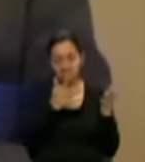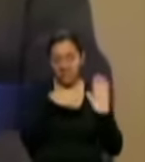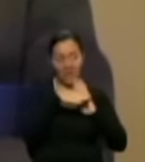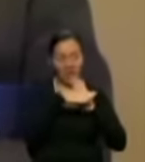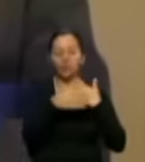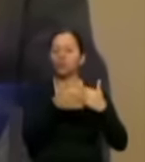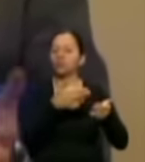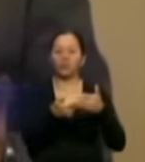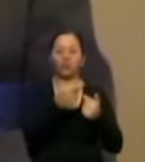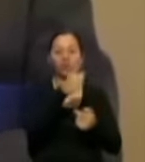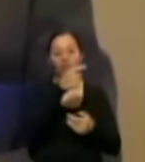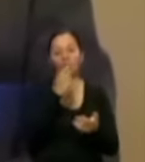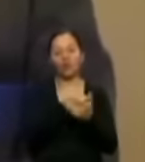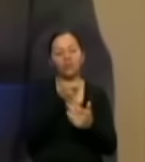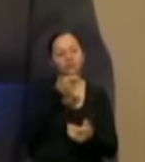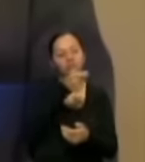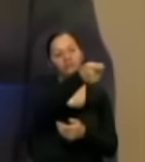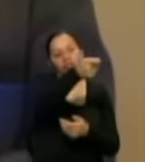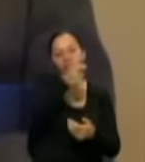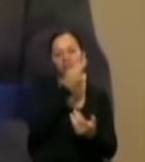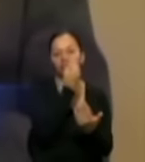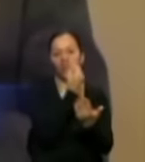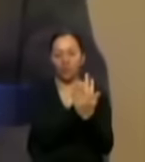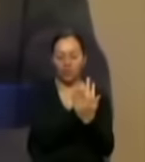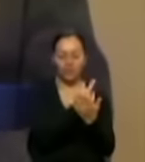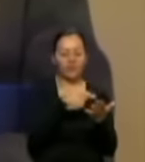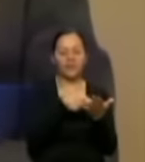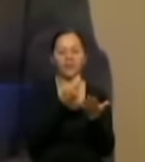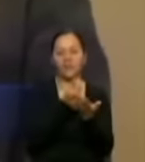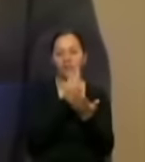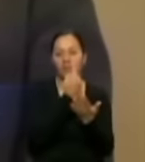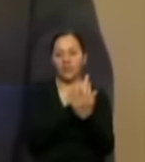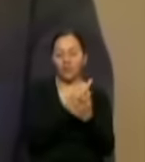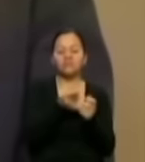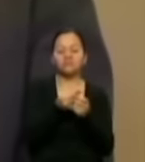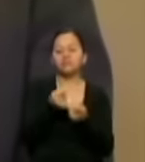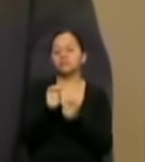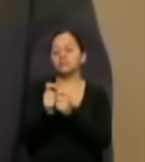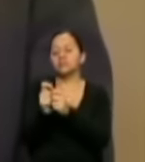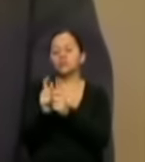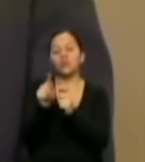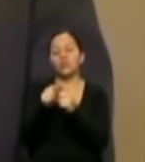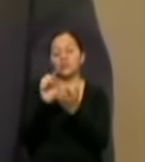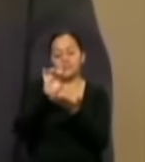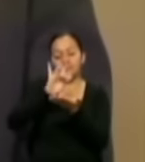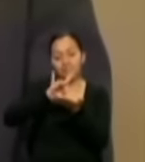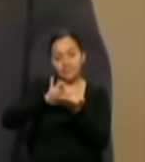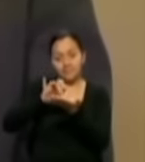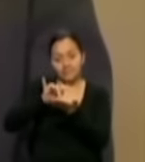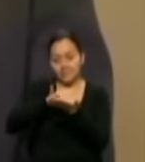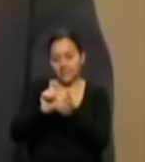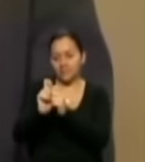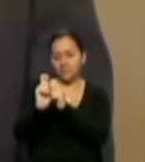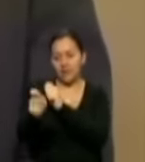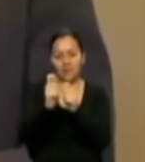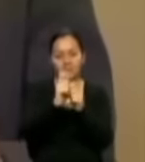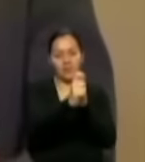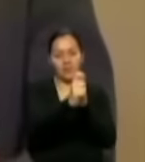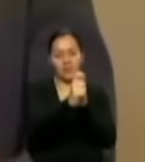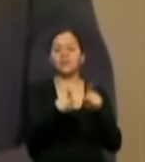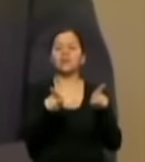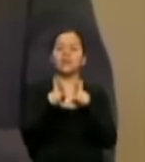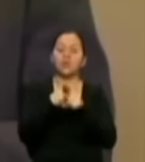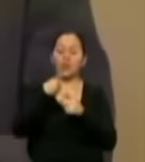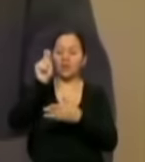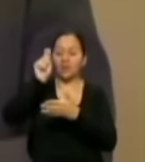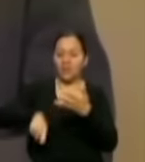las transferencias bancarias, como las tarjetas de débito, como las tarjetas de crédito, como el cheque. El mundo cambia,